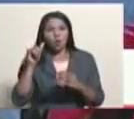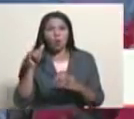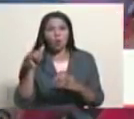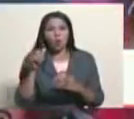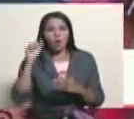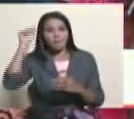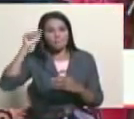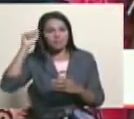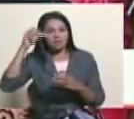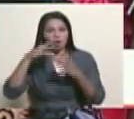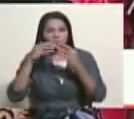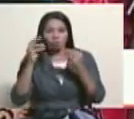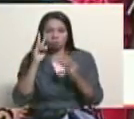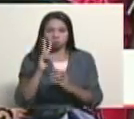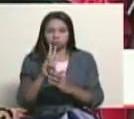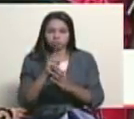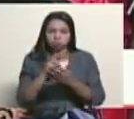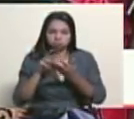compañeras, camaradas,